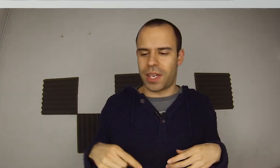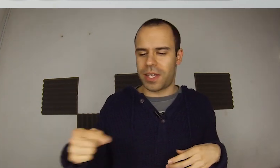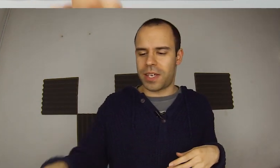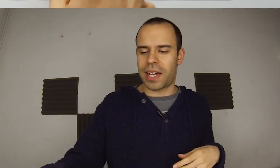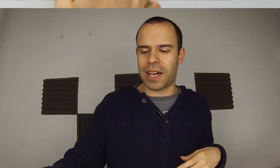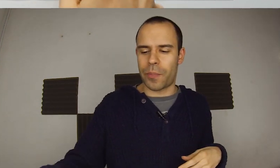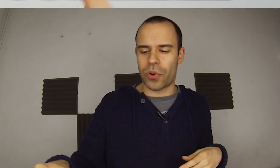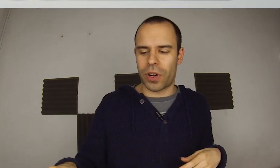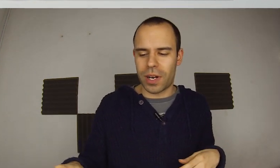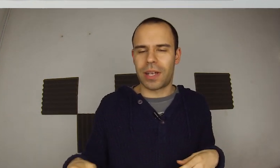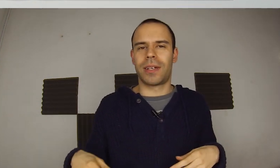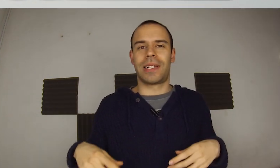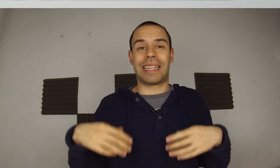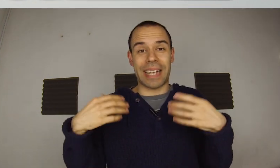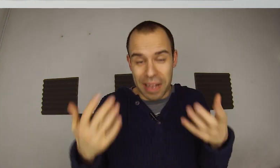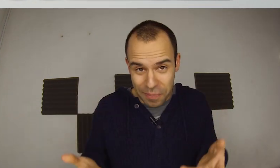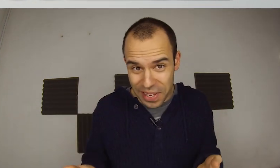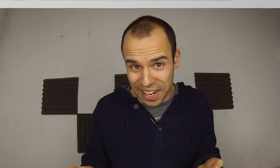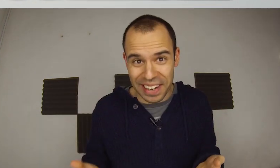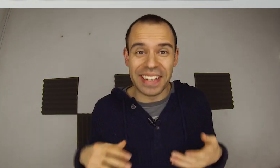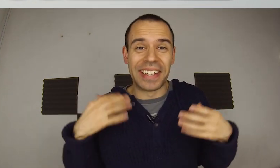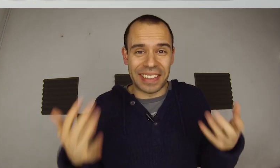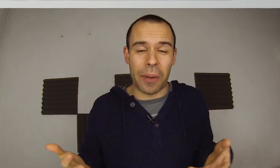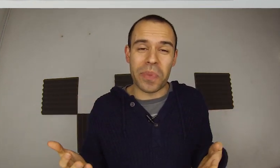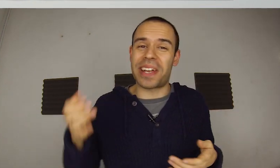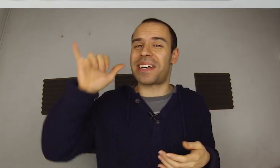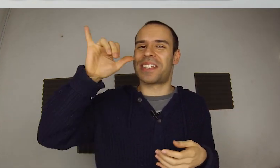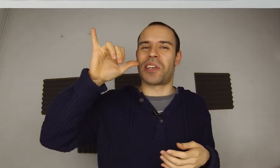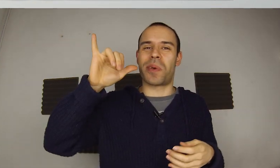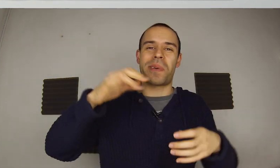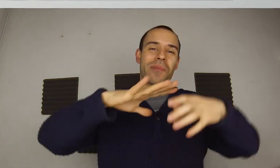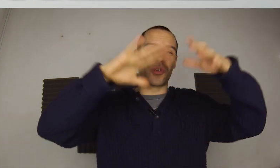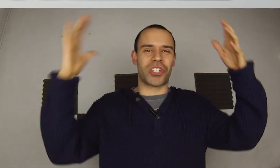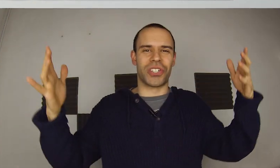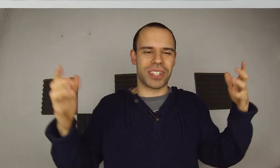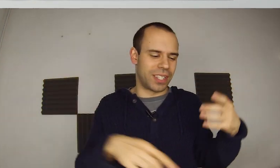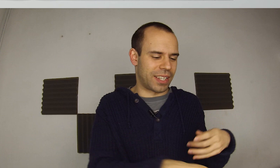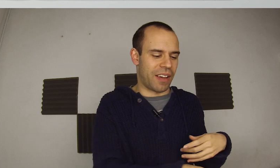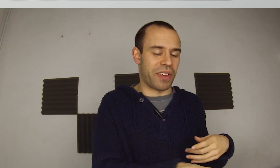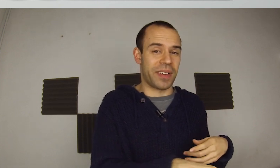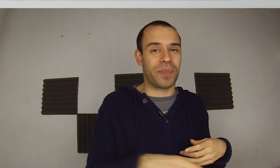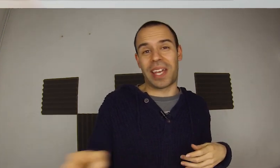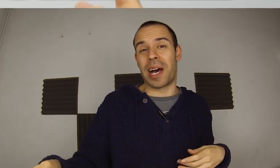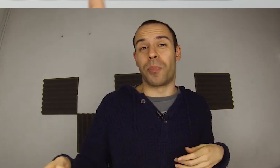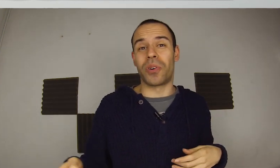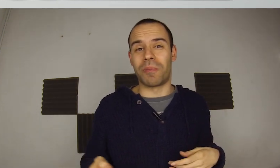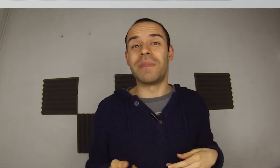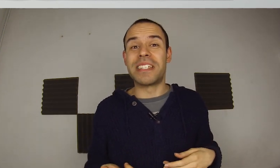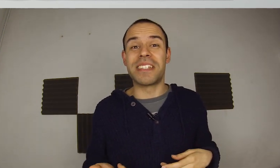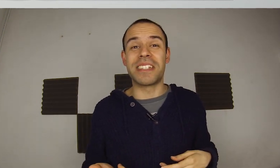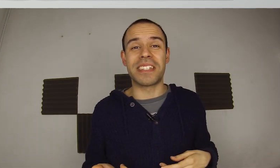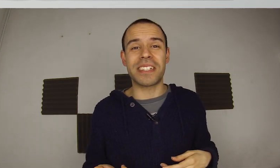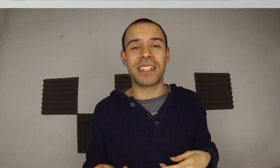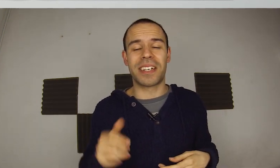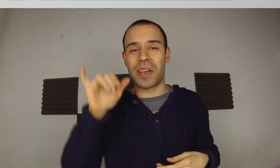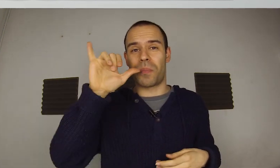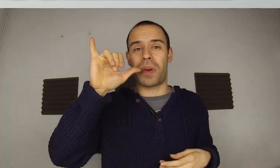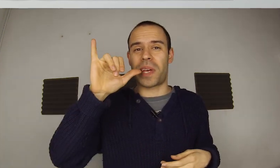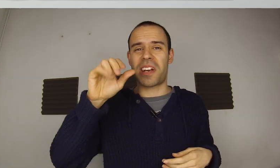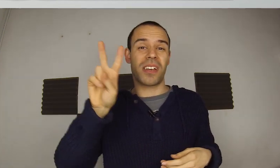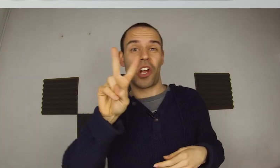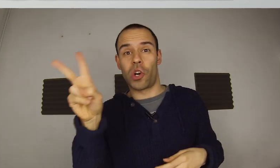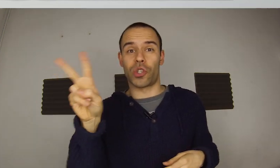y en japón también también se bebe mucho café en japón sí sí sí